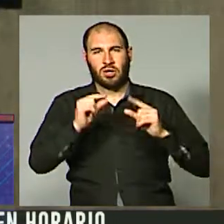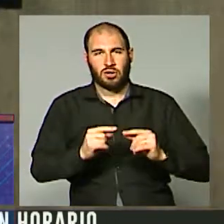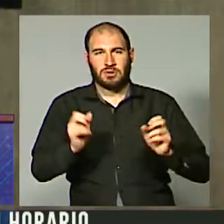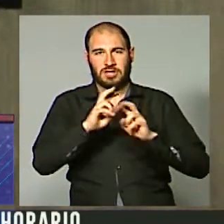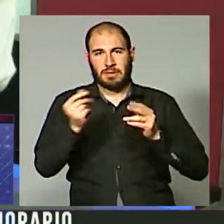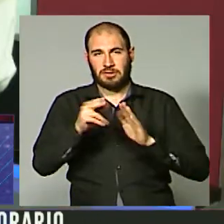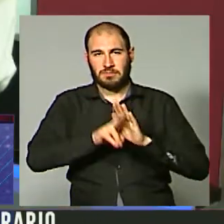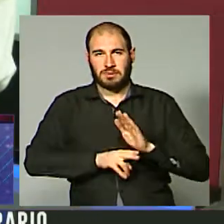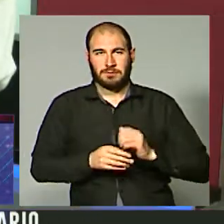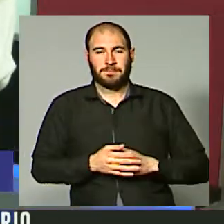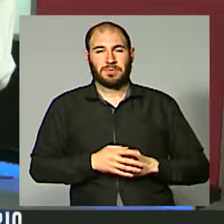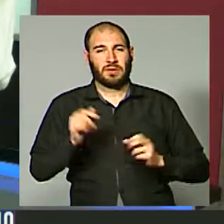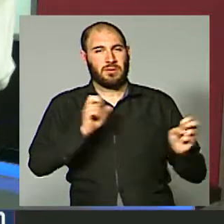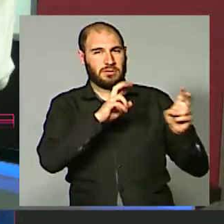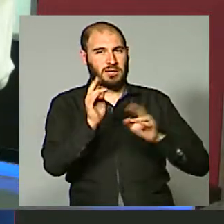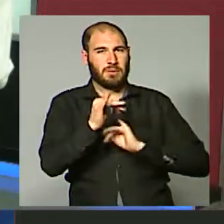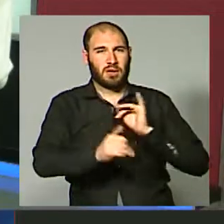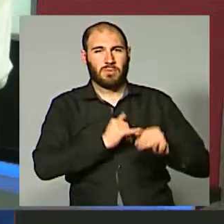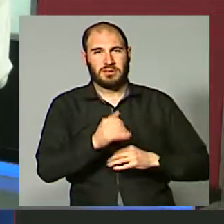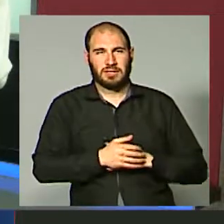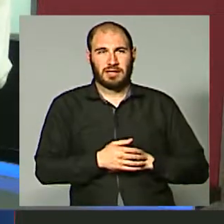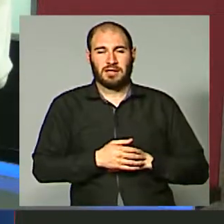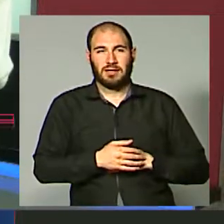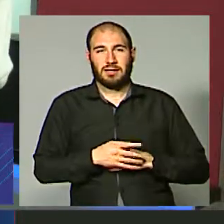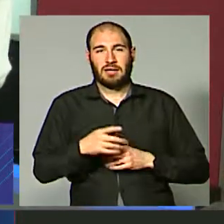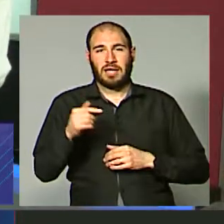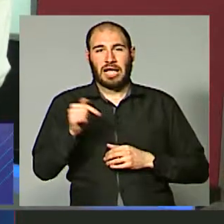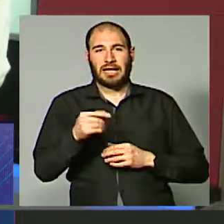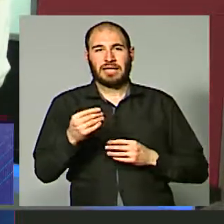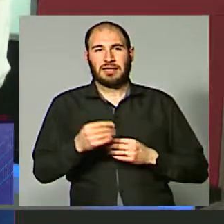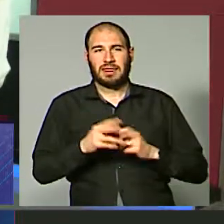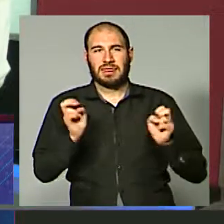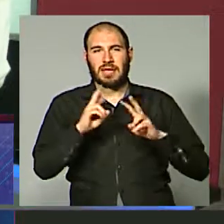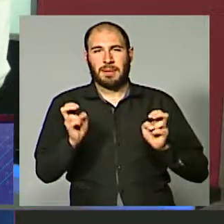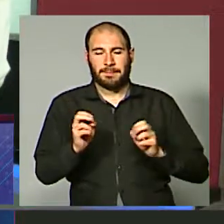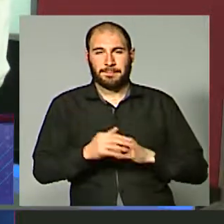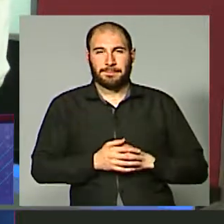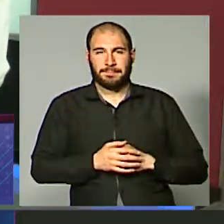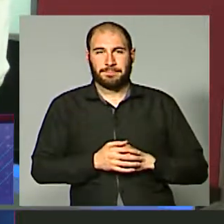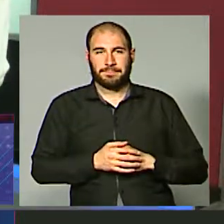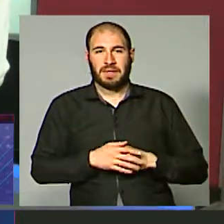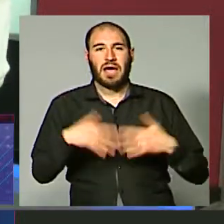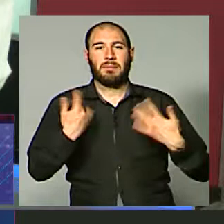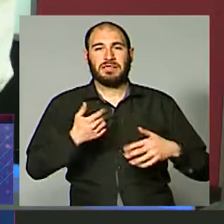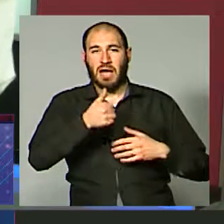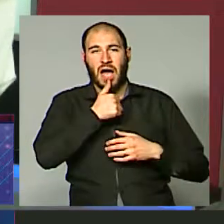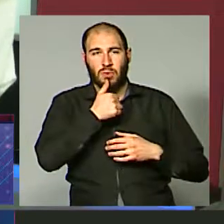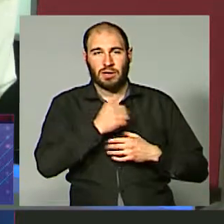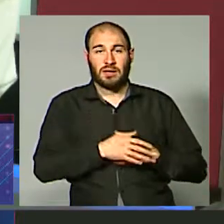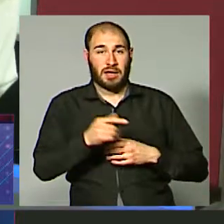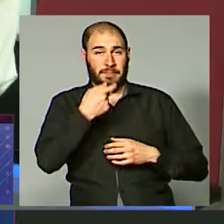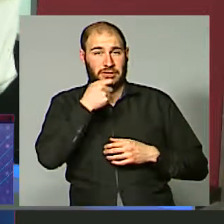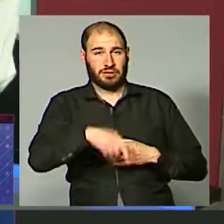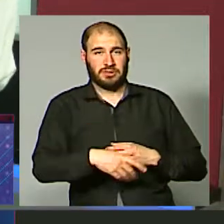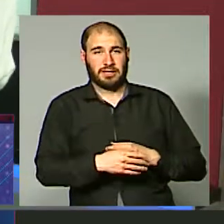con el presupuesto. Vamos a cambiar de tema, tenemos que hablar puntualmente de lo que tiene que ver con la emergencia hídrica, lo que aquí en